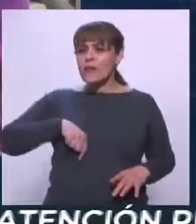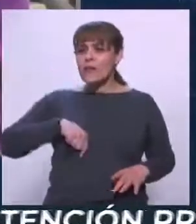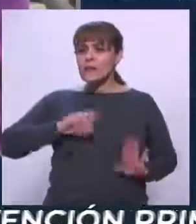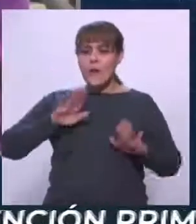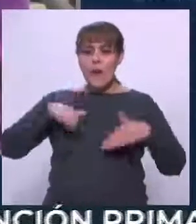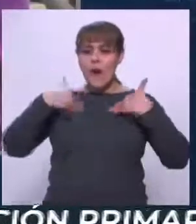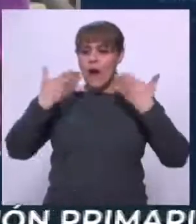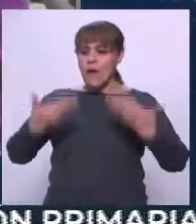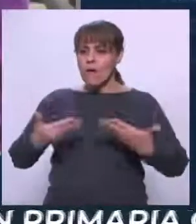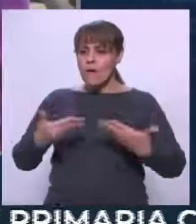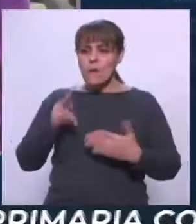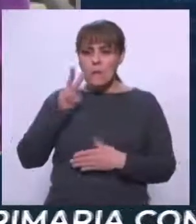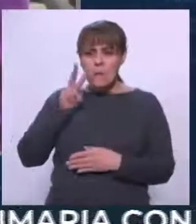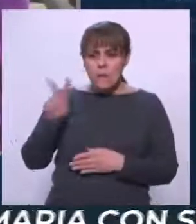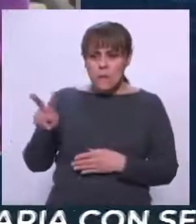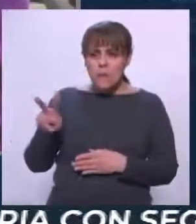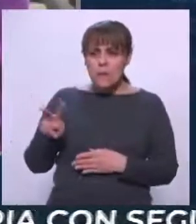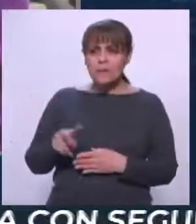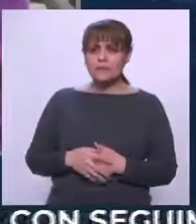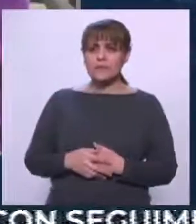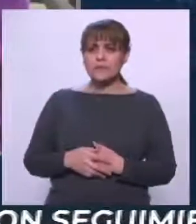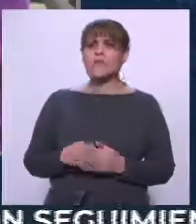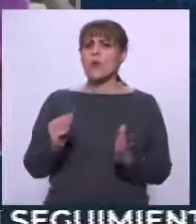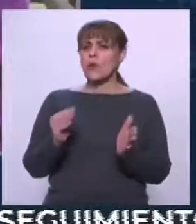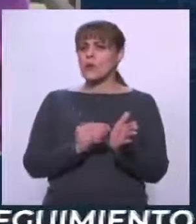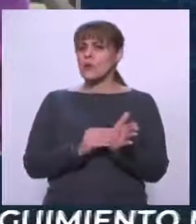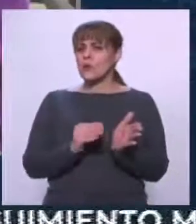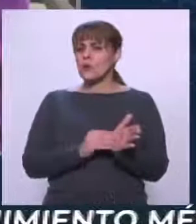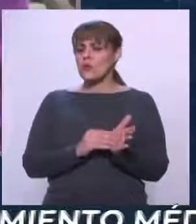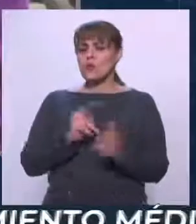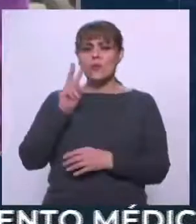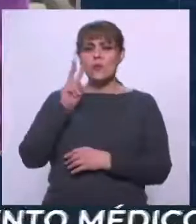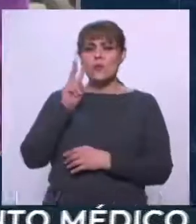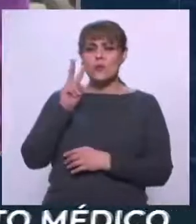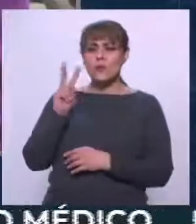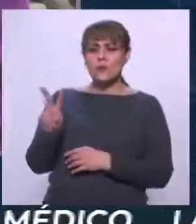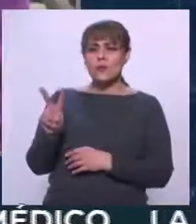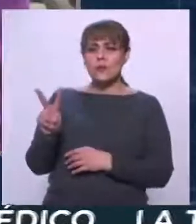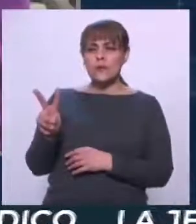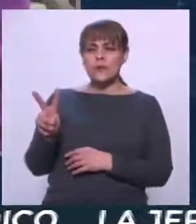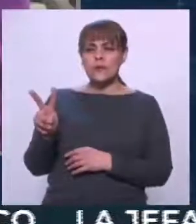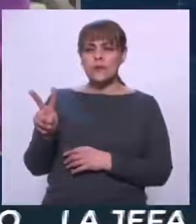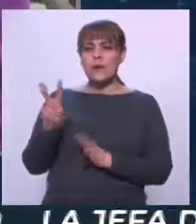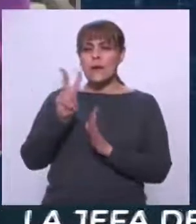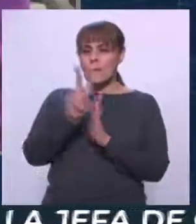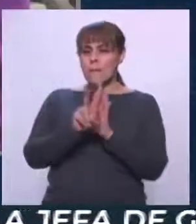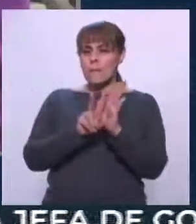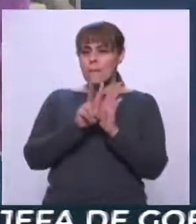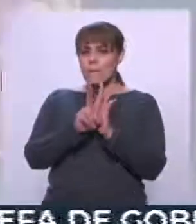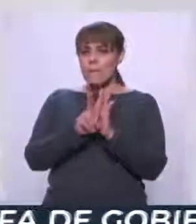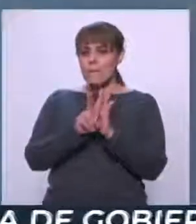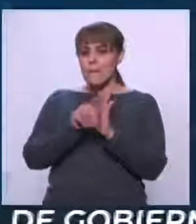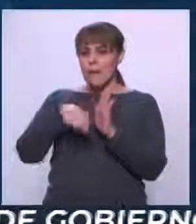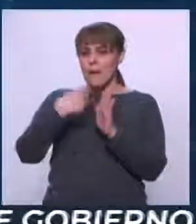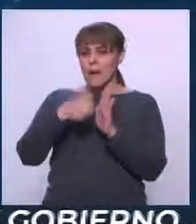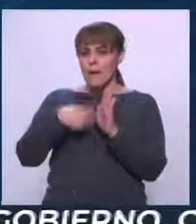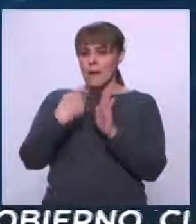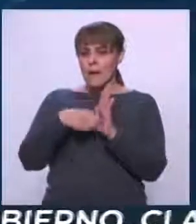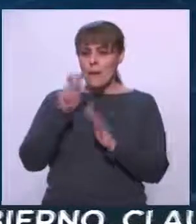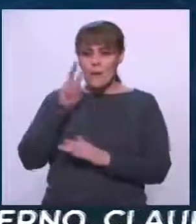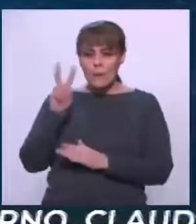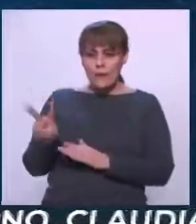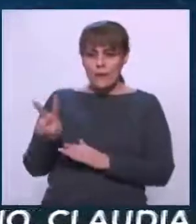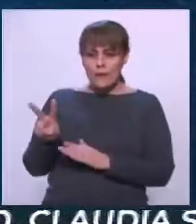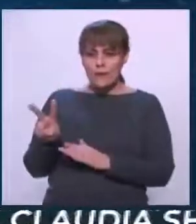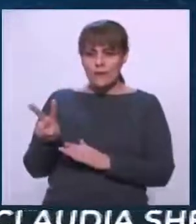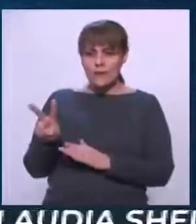muchísimo, yo creo que todavía se puede ver en la película